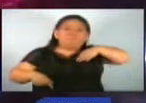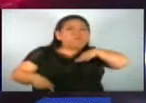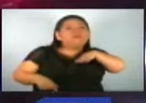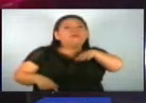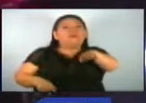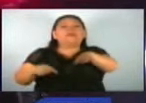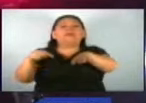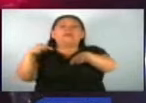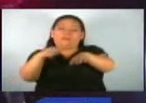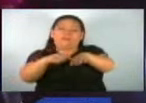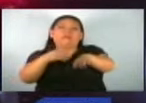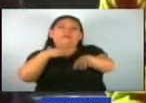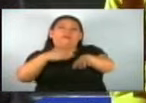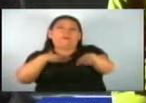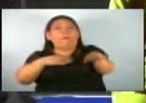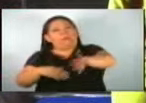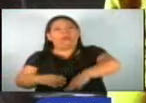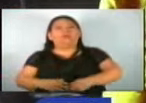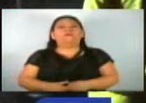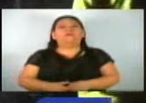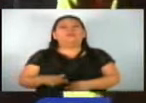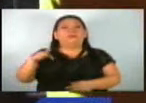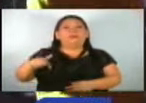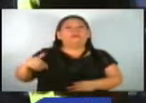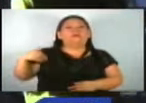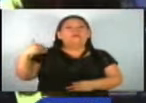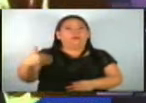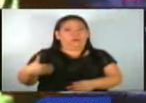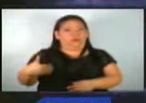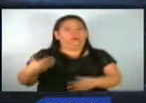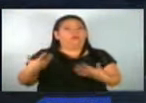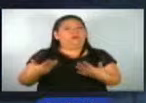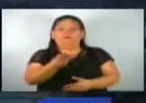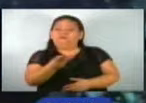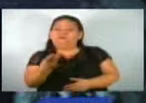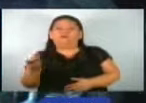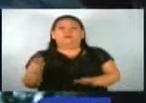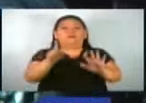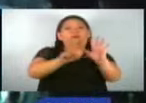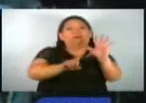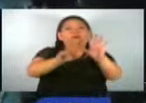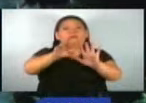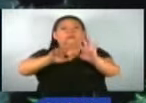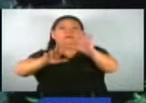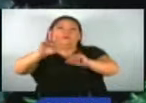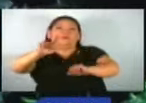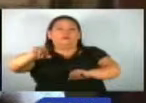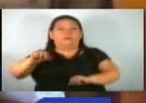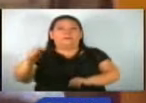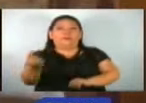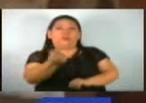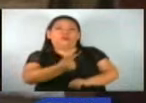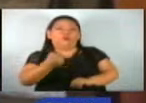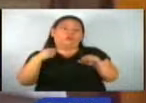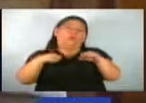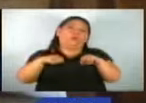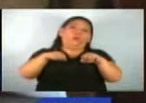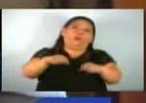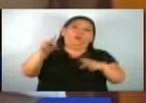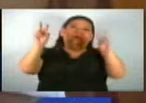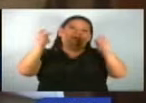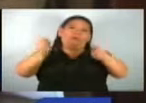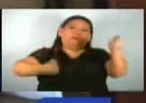este terrible accidente de tránsito. Durante el año 2024 ya se registran 683 personas fallecidas en